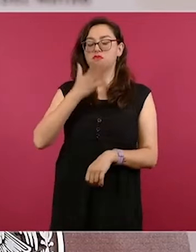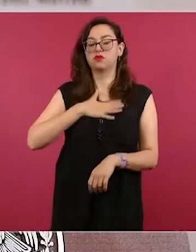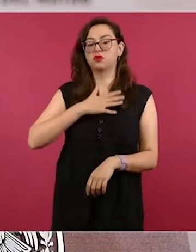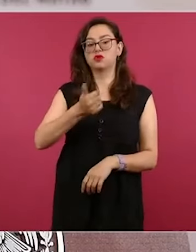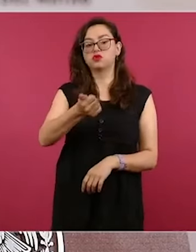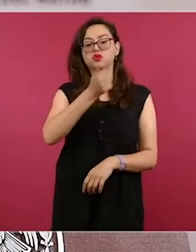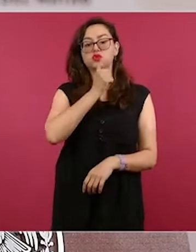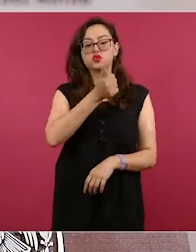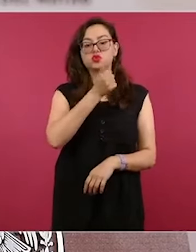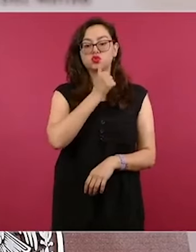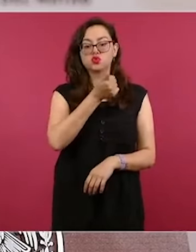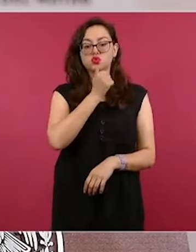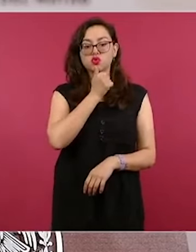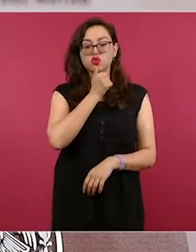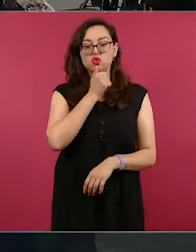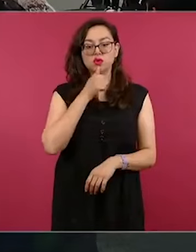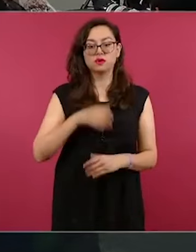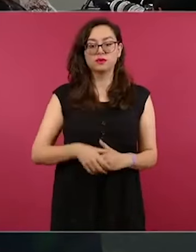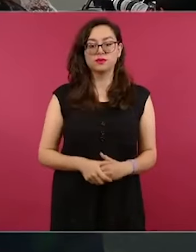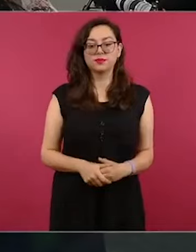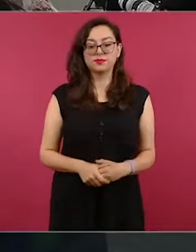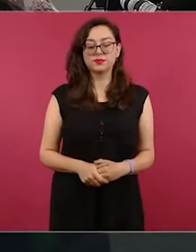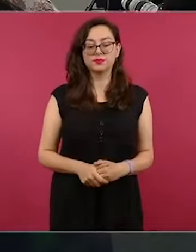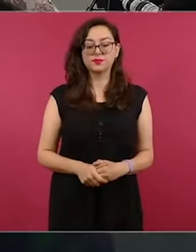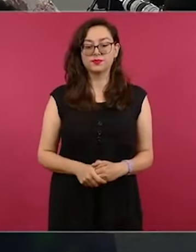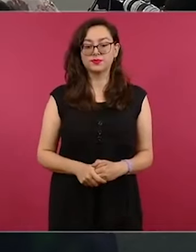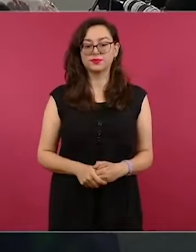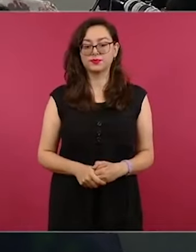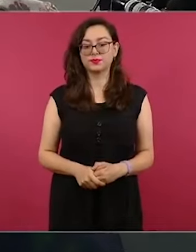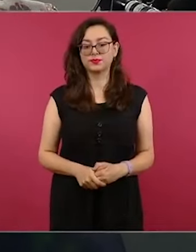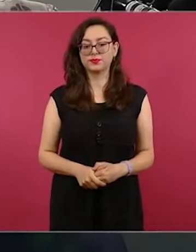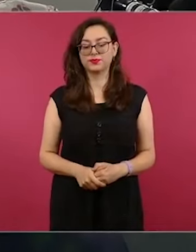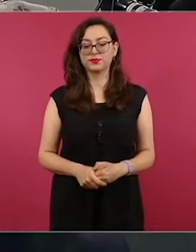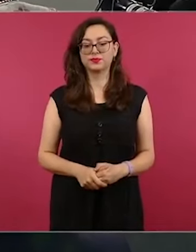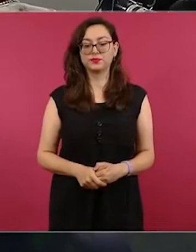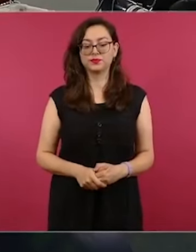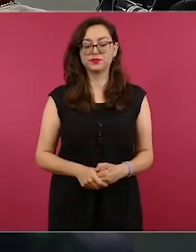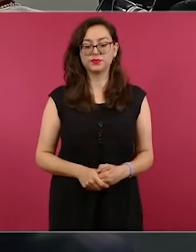Sí, claro, no. ¿Cómo creen que